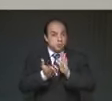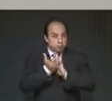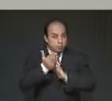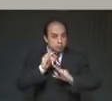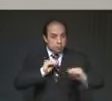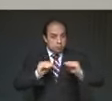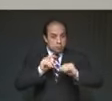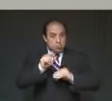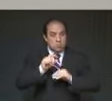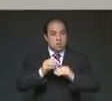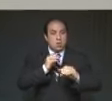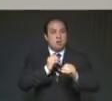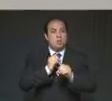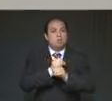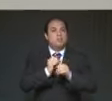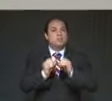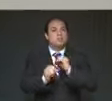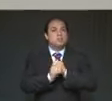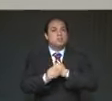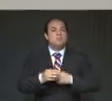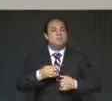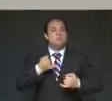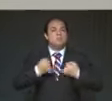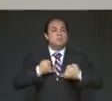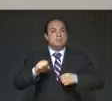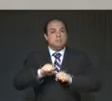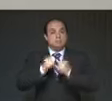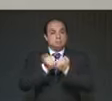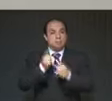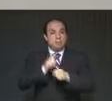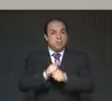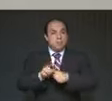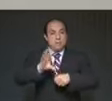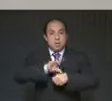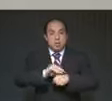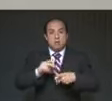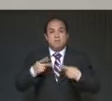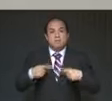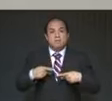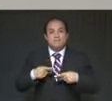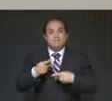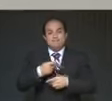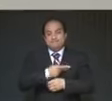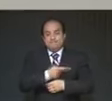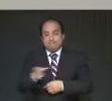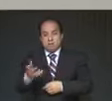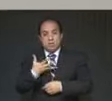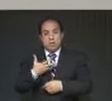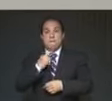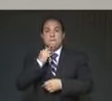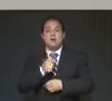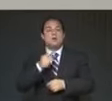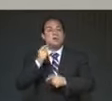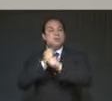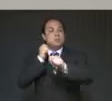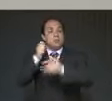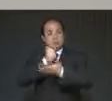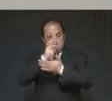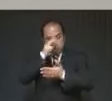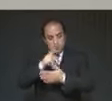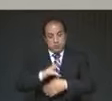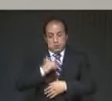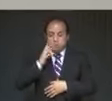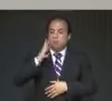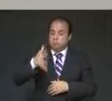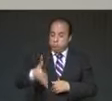social, porque permite que los que menos tienen tengan el mejor transporte en la Ciudad de México. Así que estamos muy orgullosos